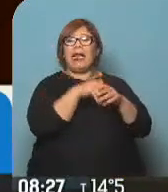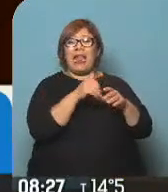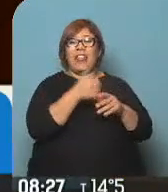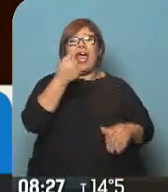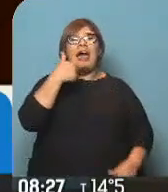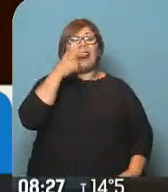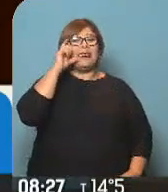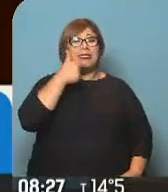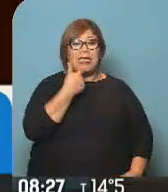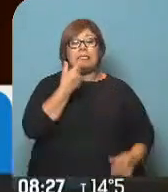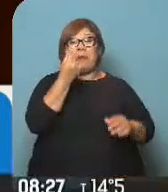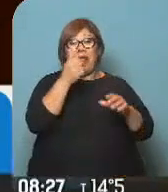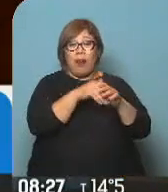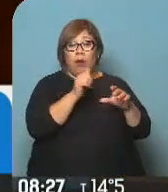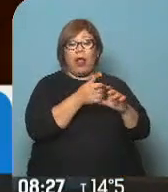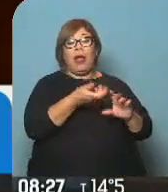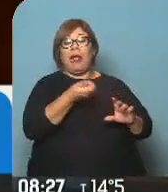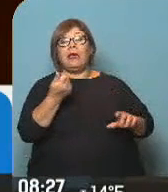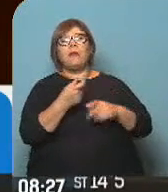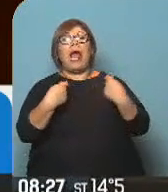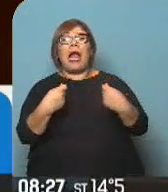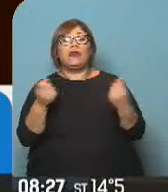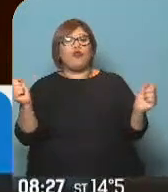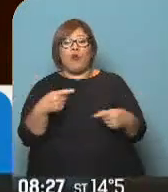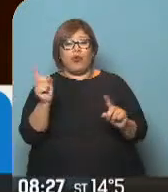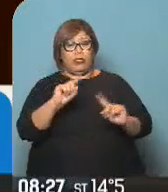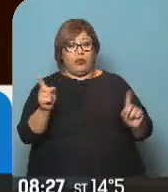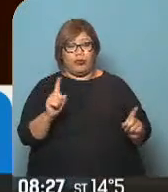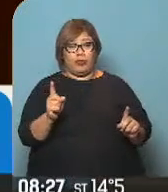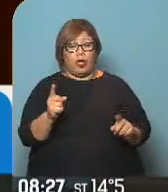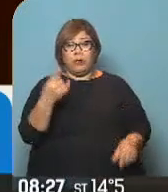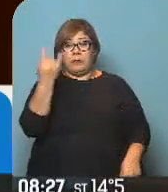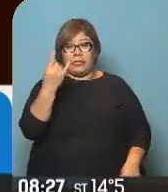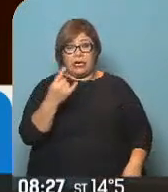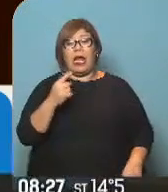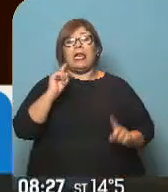de Sustentabilidad para gastos corrientes. Basavilbaso